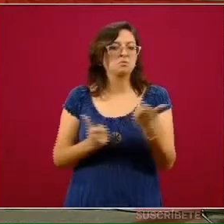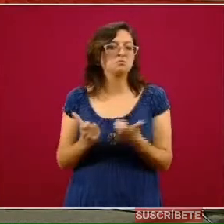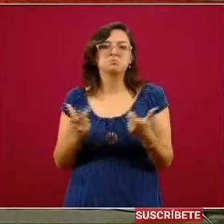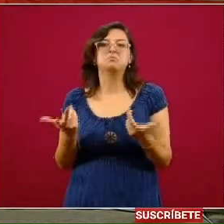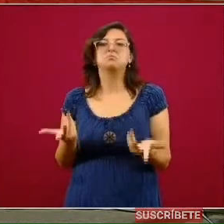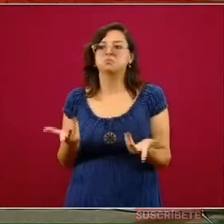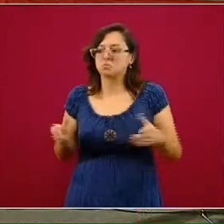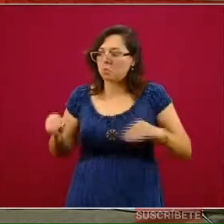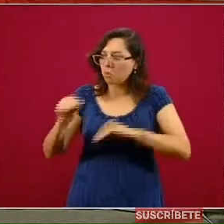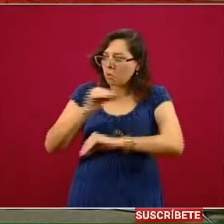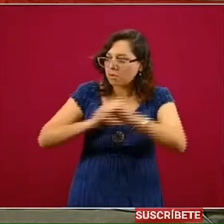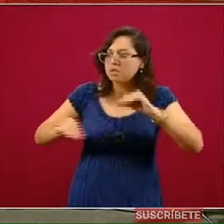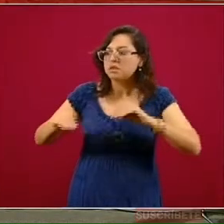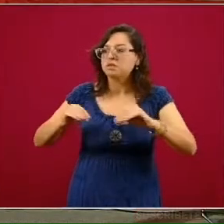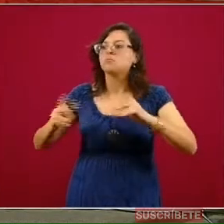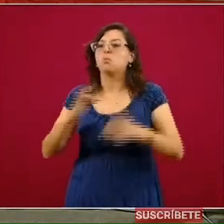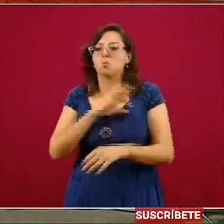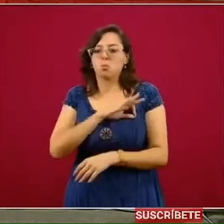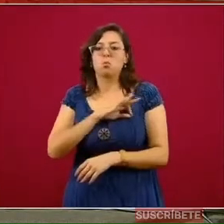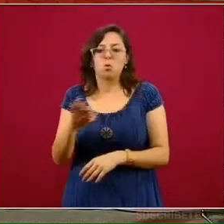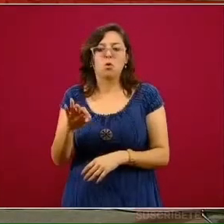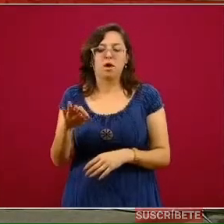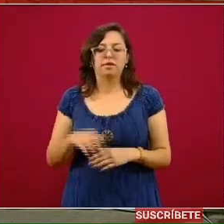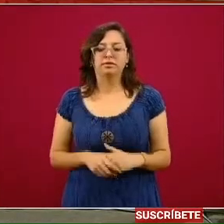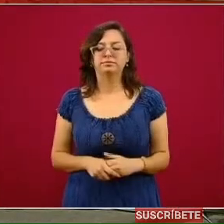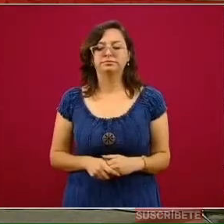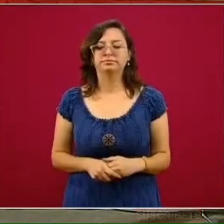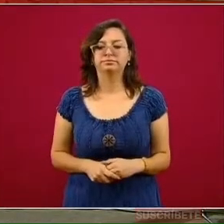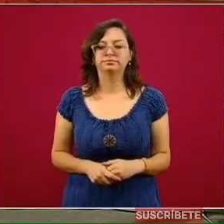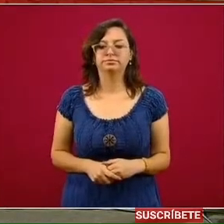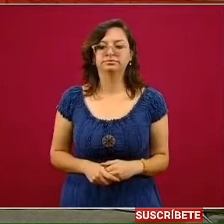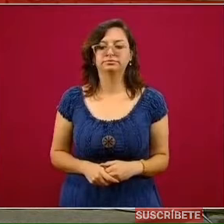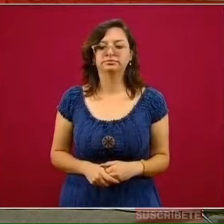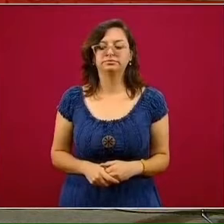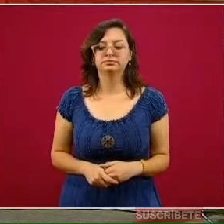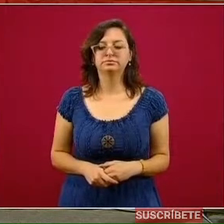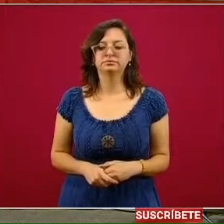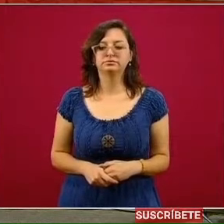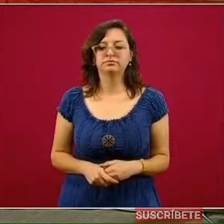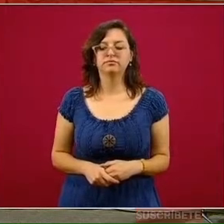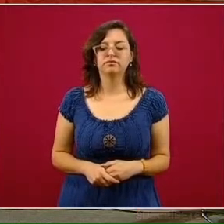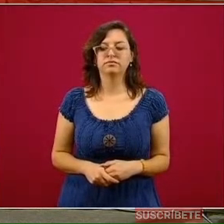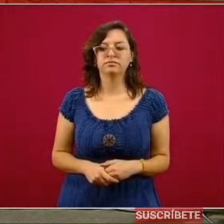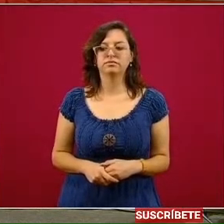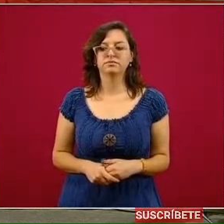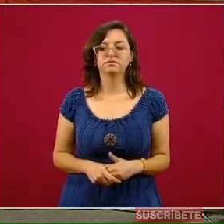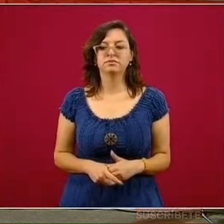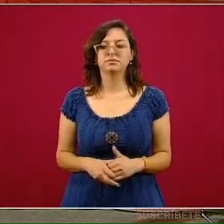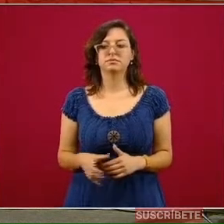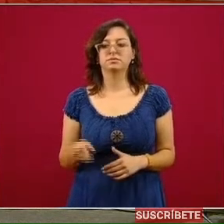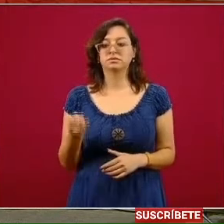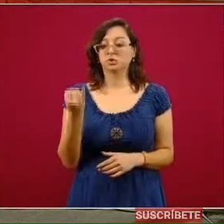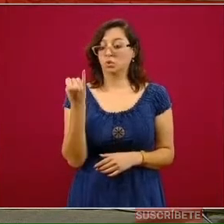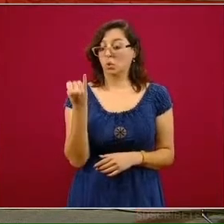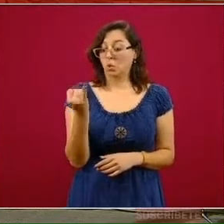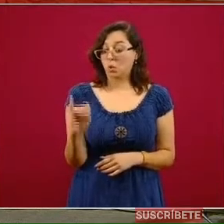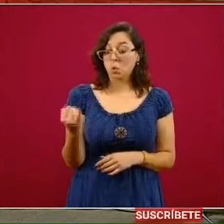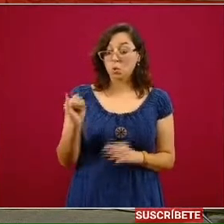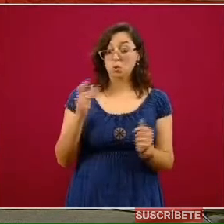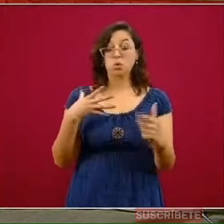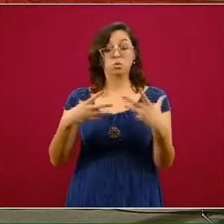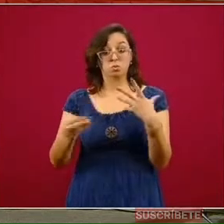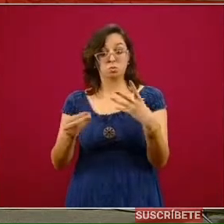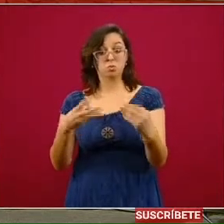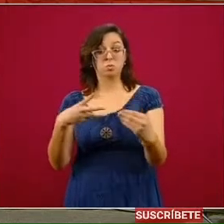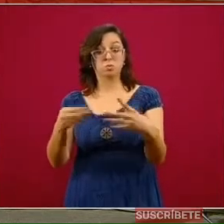es necesario mantenerla de esa manera. La siguiente. Vean ustedes, durante junio arrancaron todavía con una